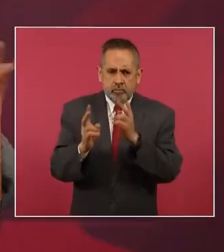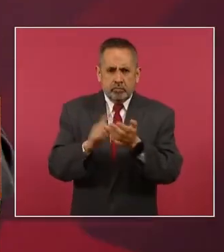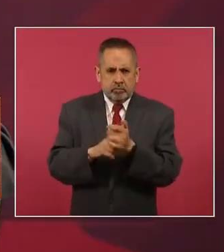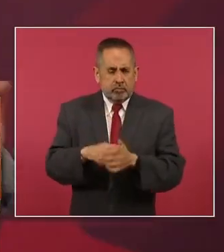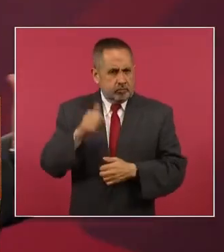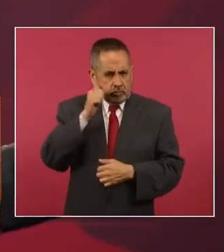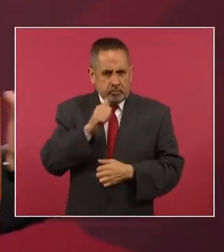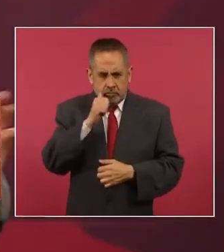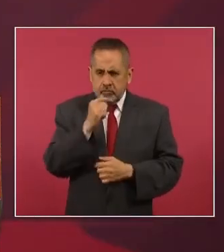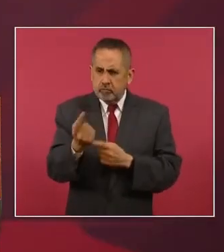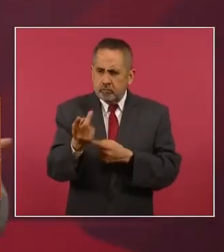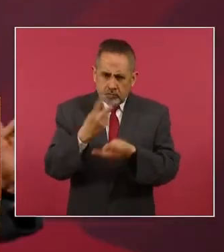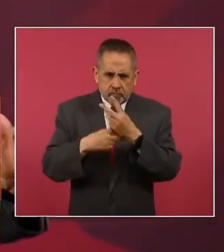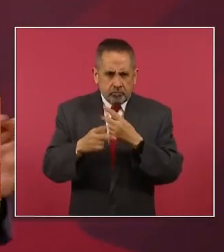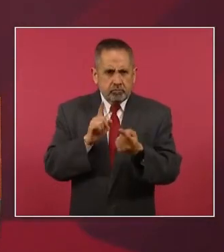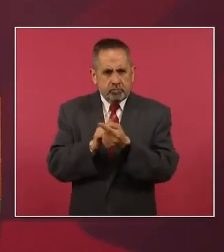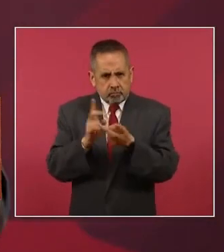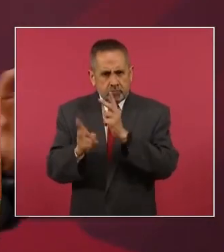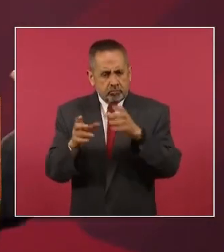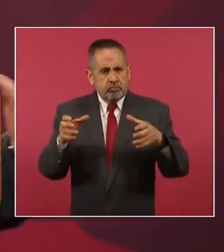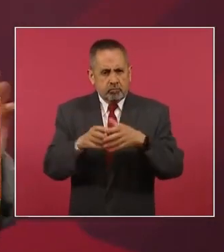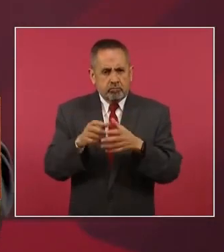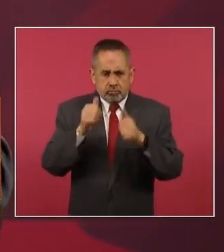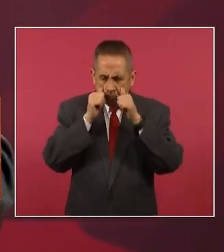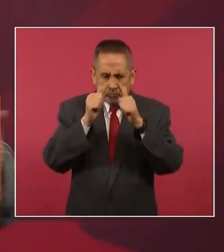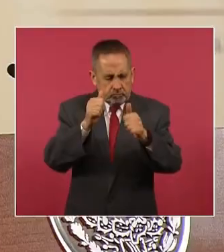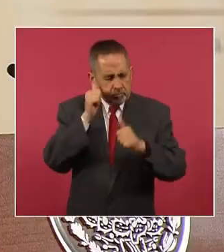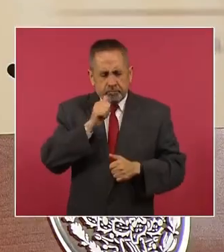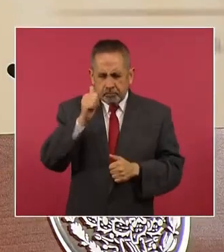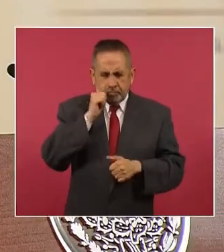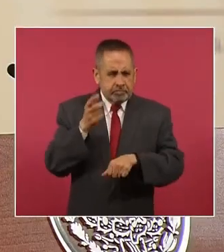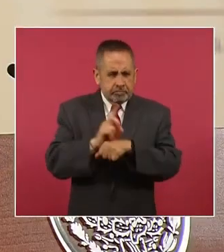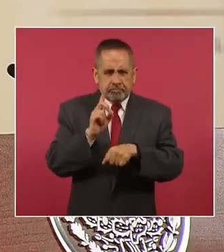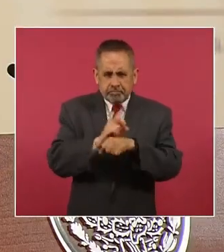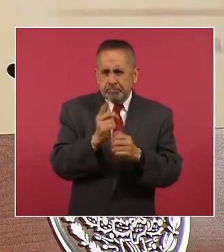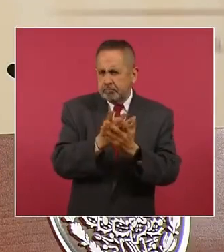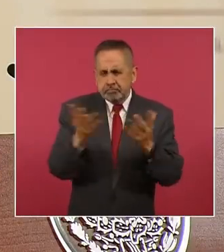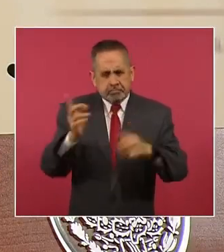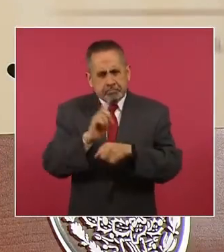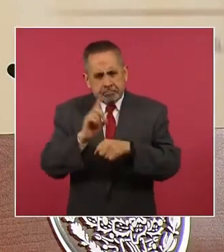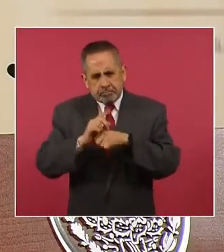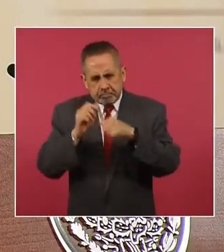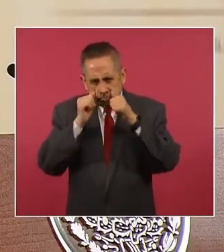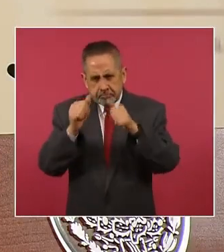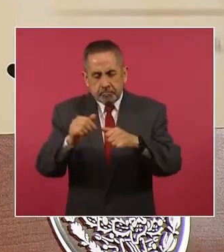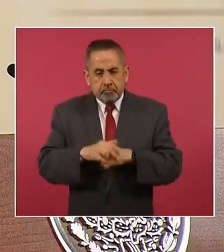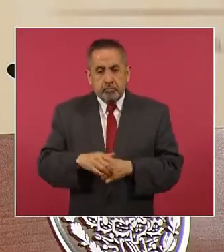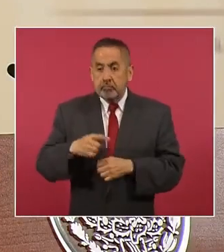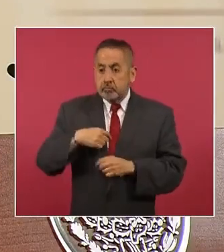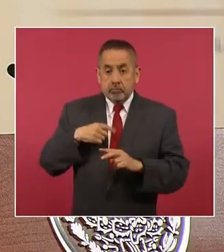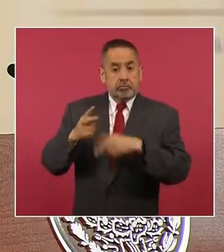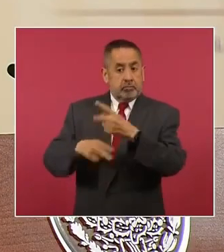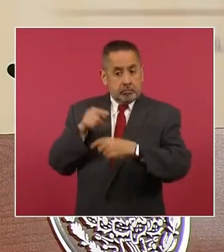Recibo siempre y estoy atendiendo todos los días. Cada vez que voy,